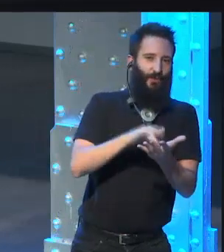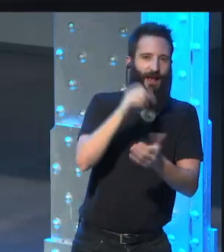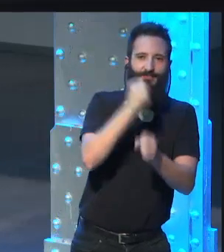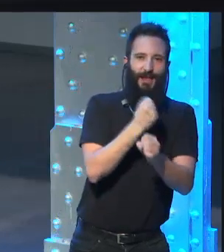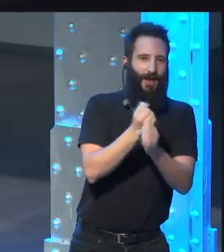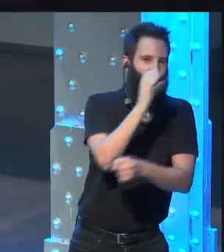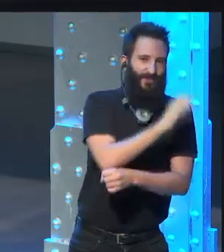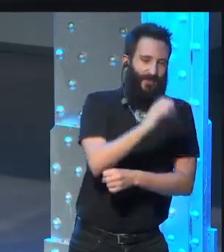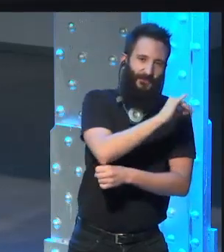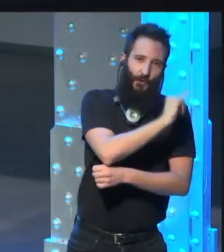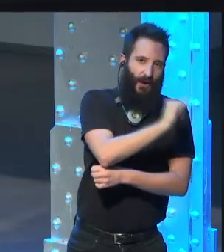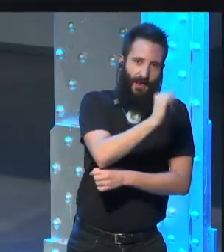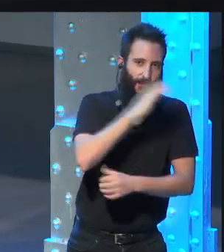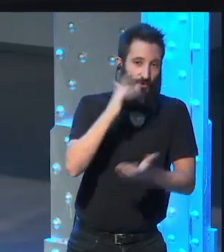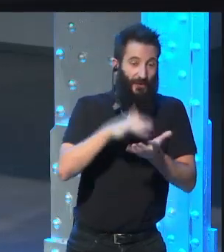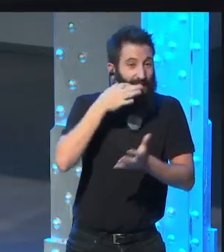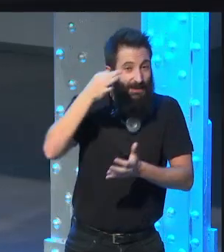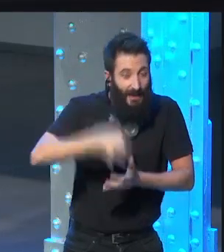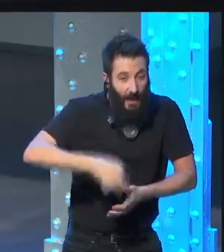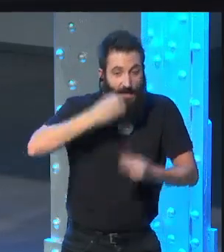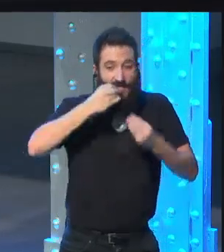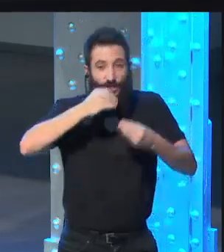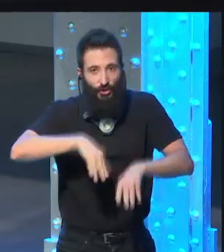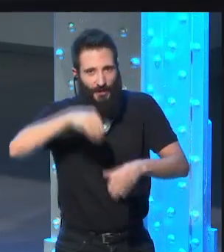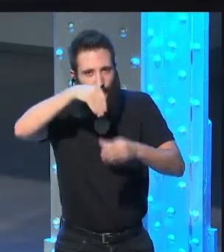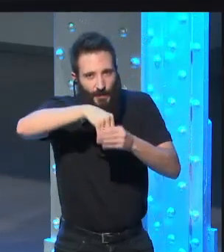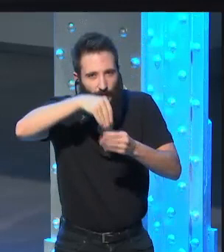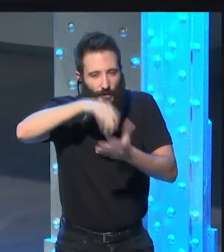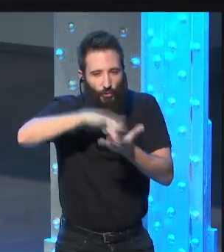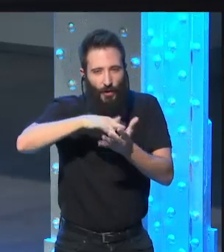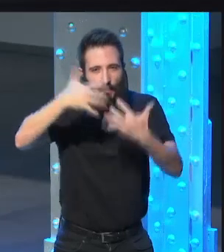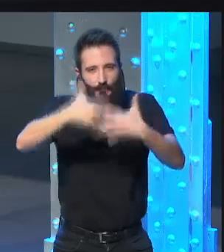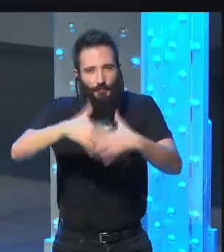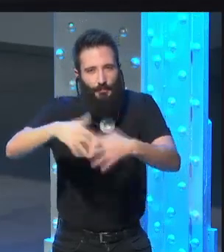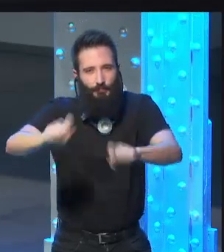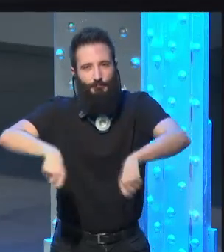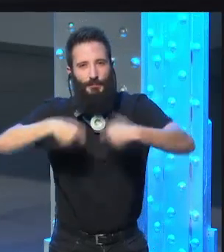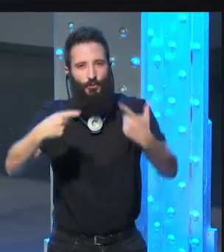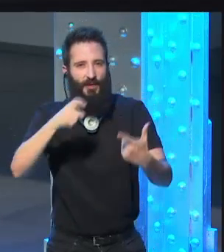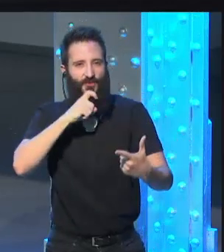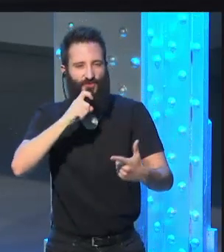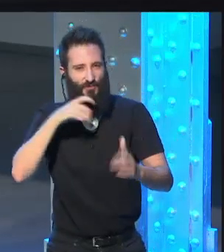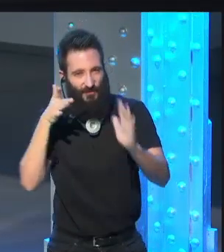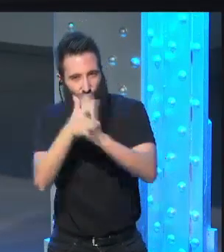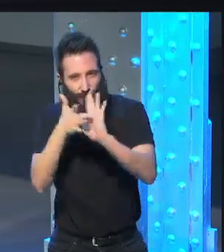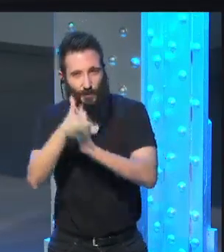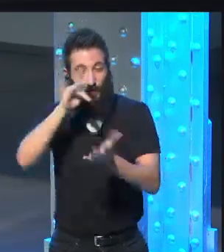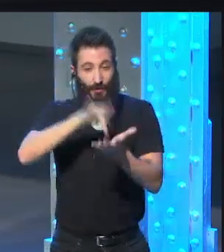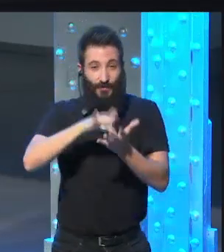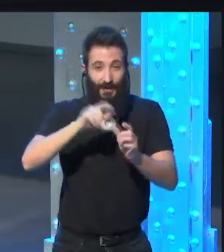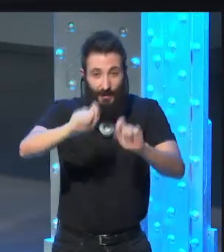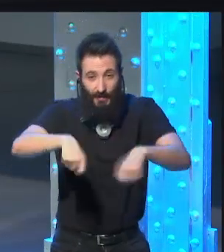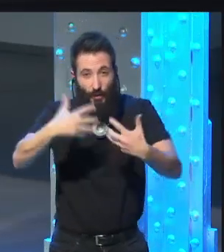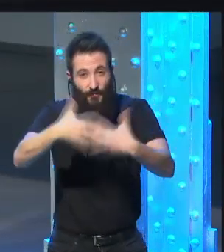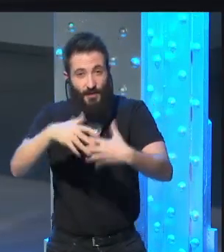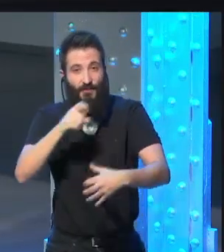¿no? Es decir, realmente esas historias están contando cómo funciona la naturaleza, y cómo funciona la naturaleza se descubre con